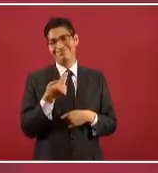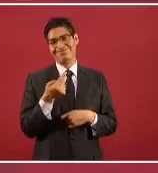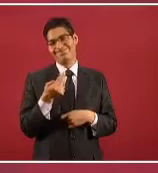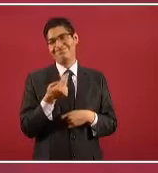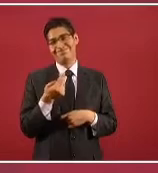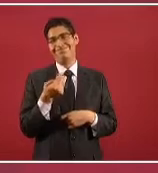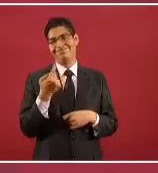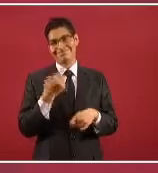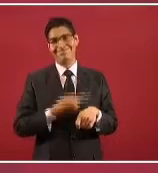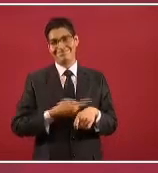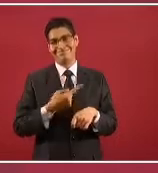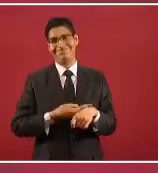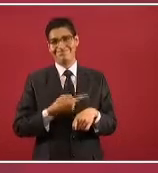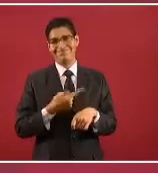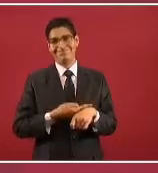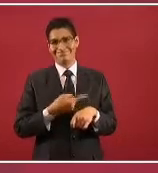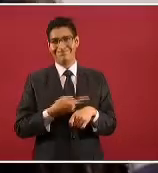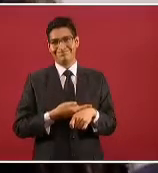enfermos.